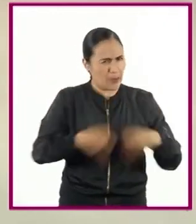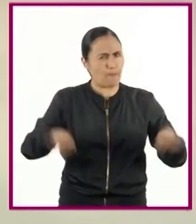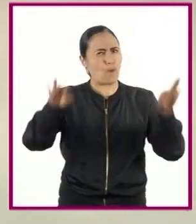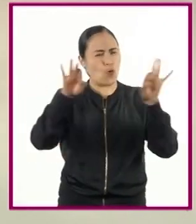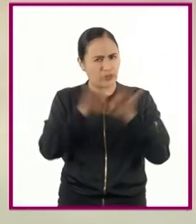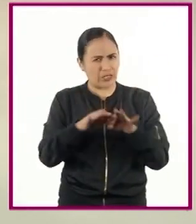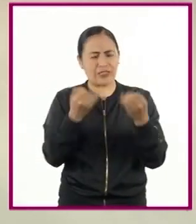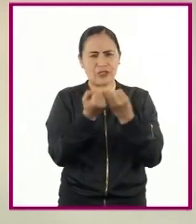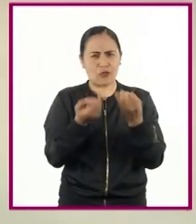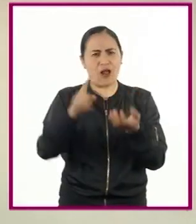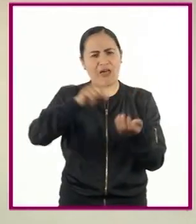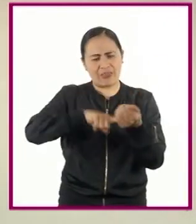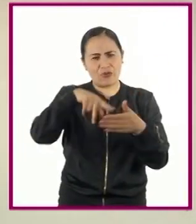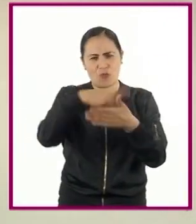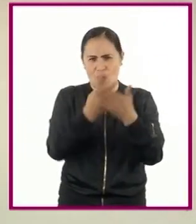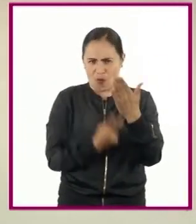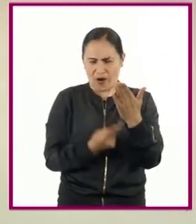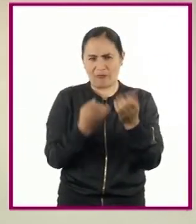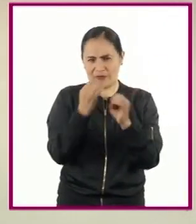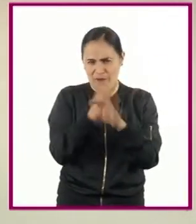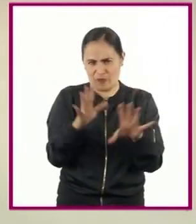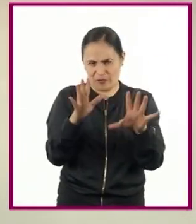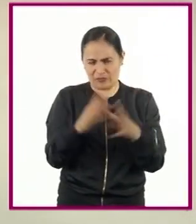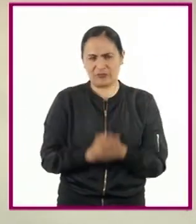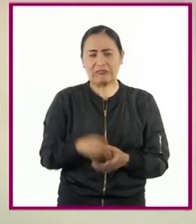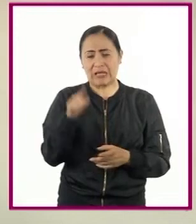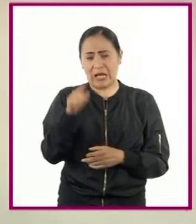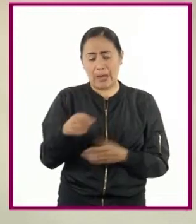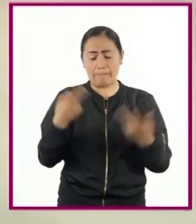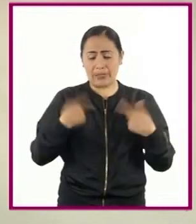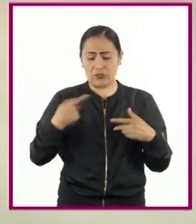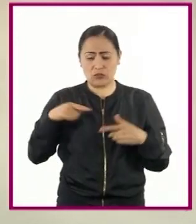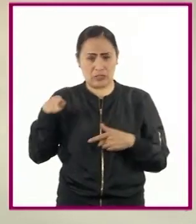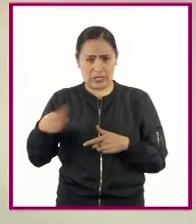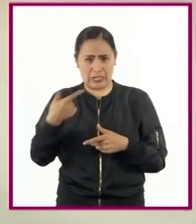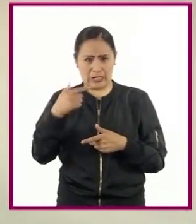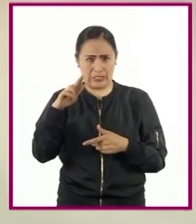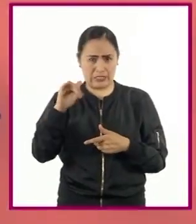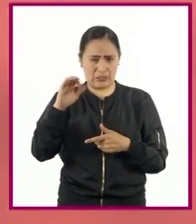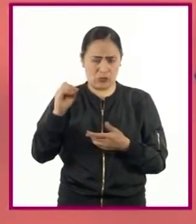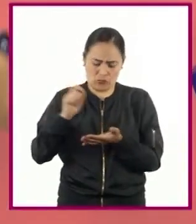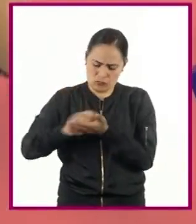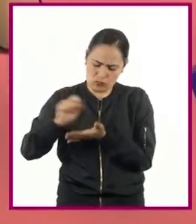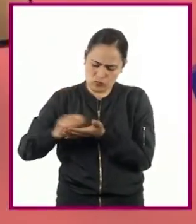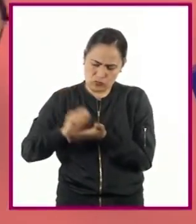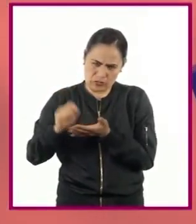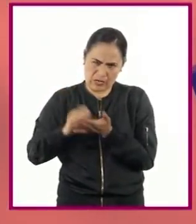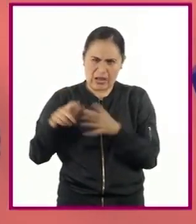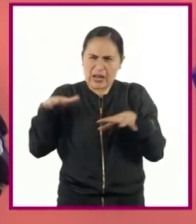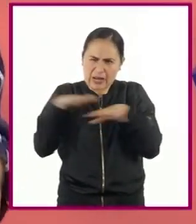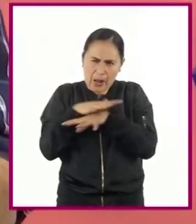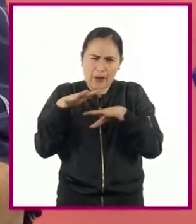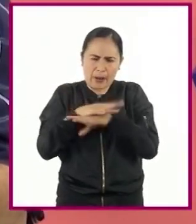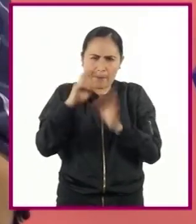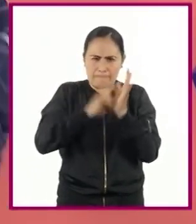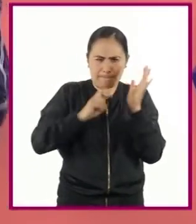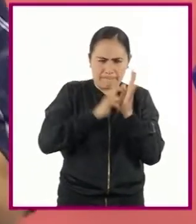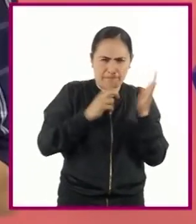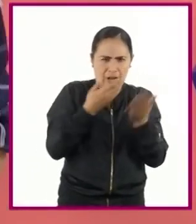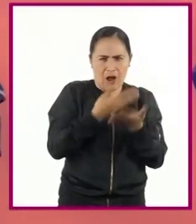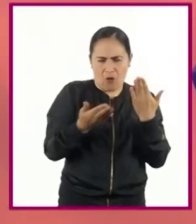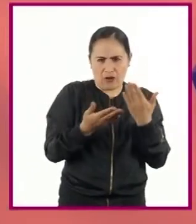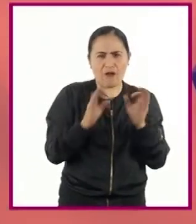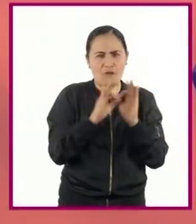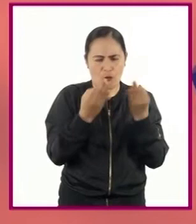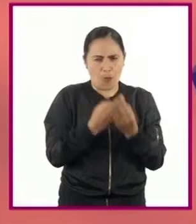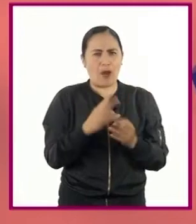de los programas, los cuales mediante la intervención del guionista debe hacer las adaptaciones necesarias al lenguaje. Pues como